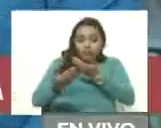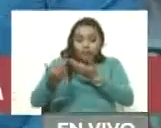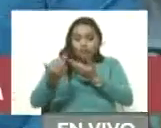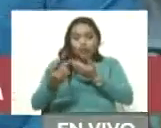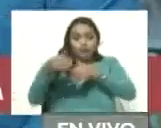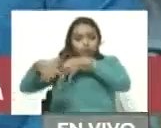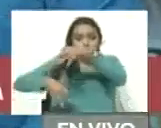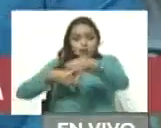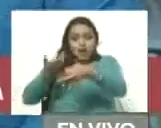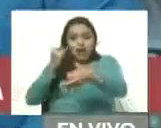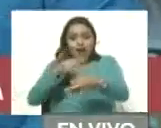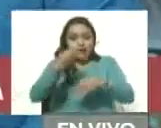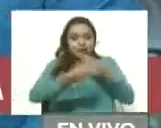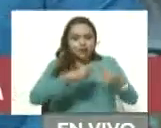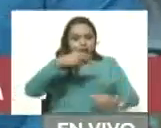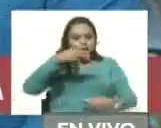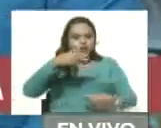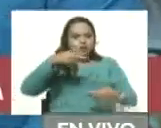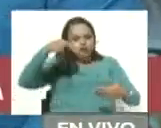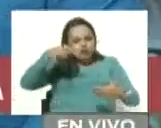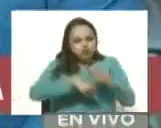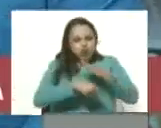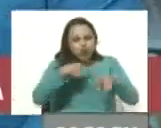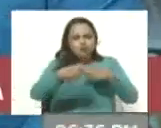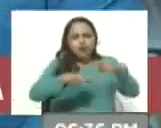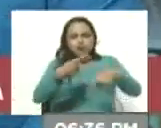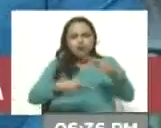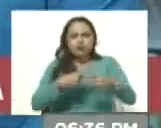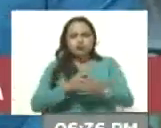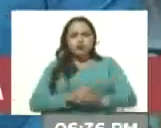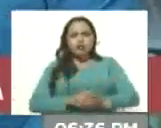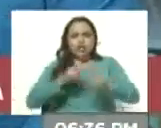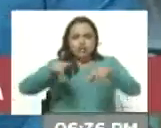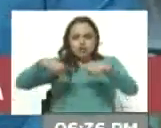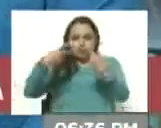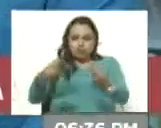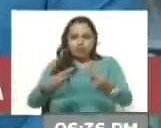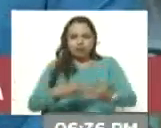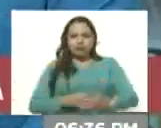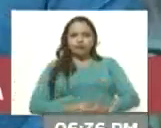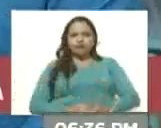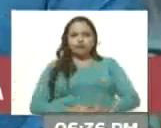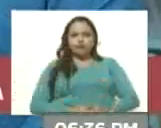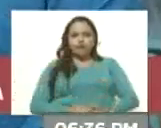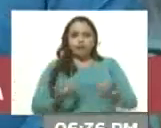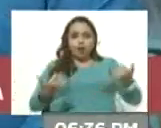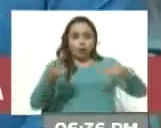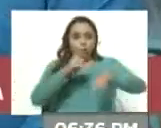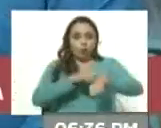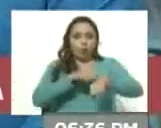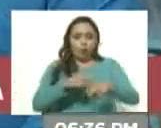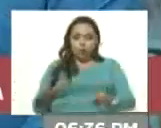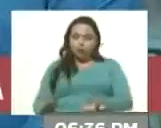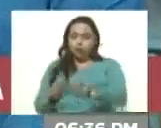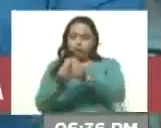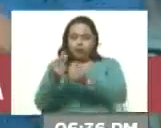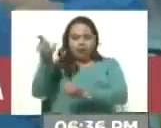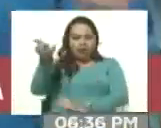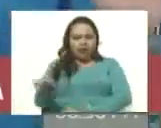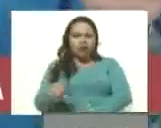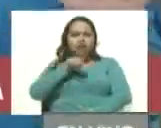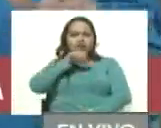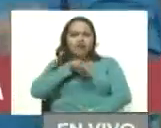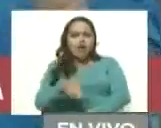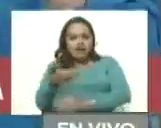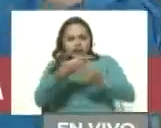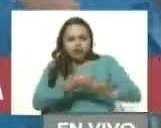se encuentra haciendo objeto de un profundo proceso de renovación y a esta hora nos acompaña un historiador y no